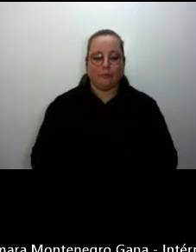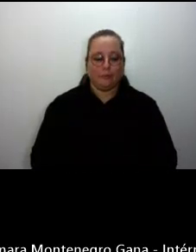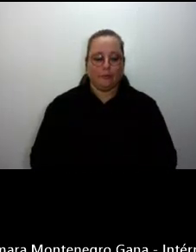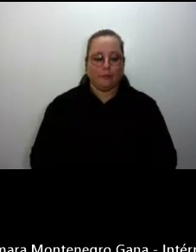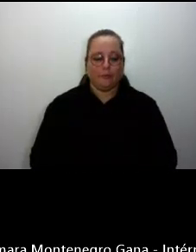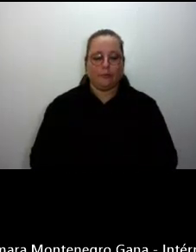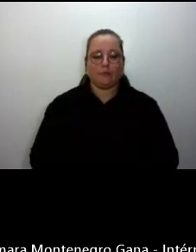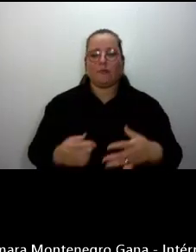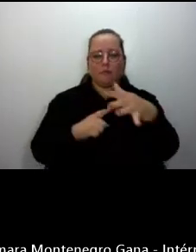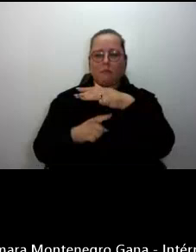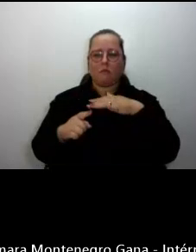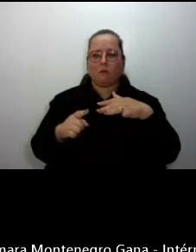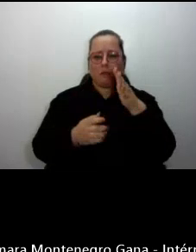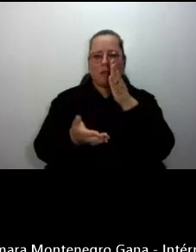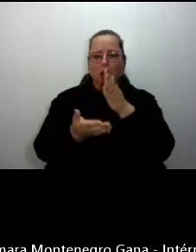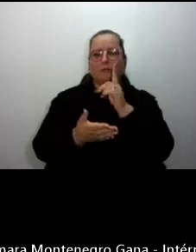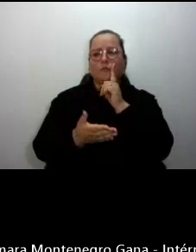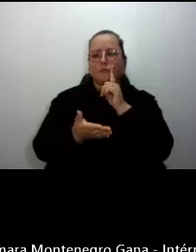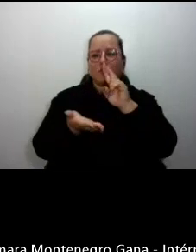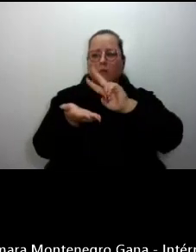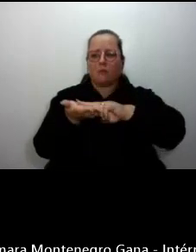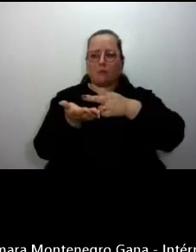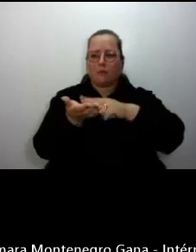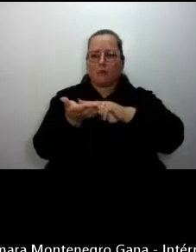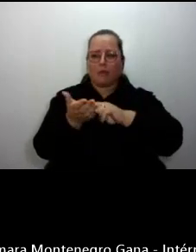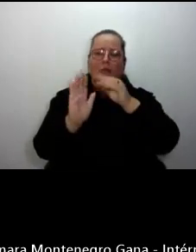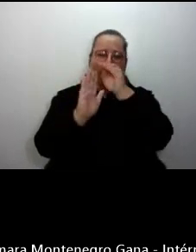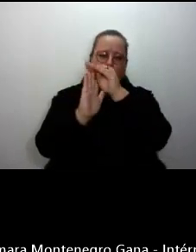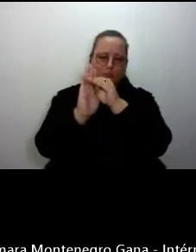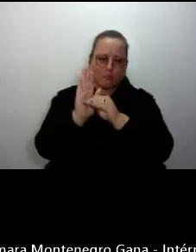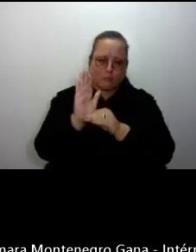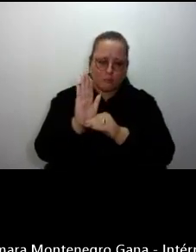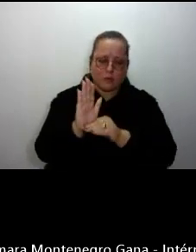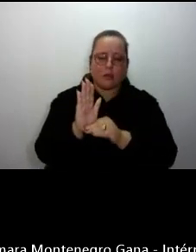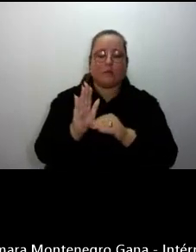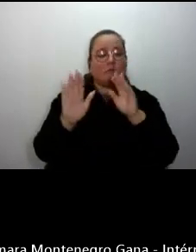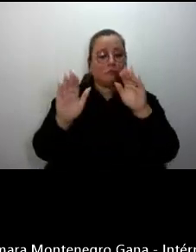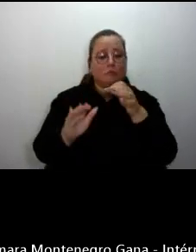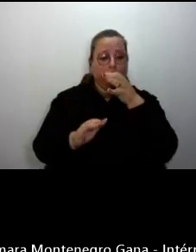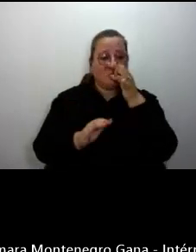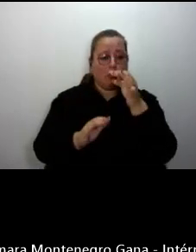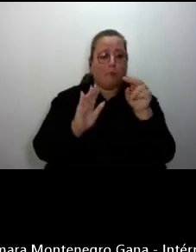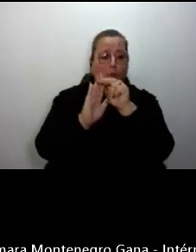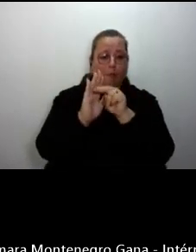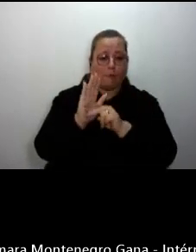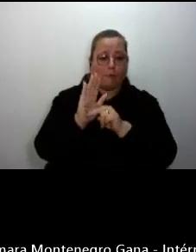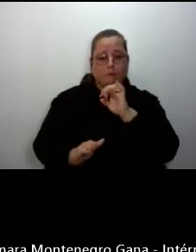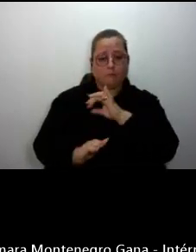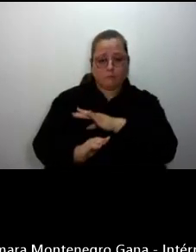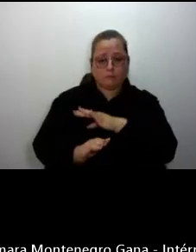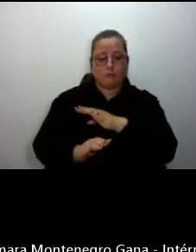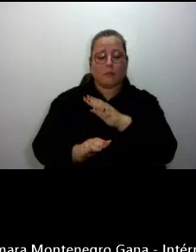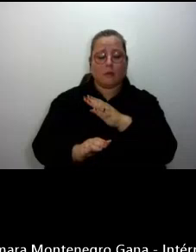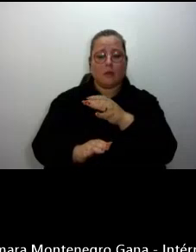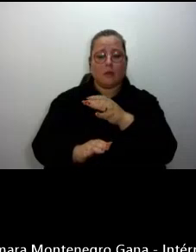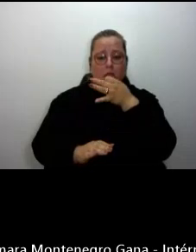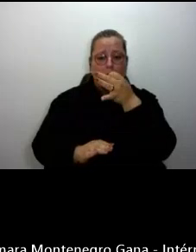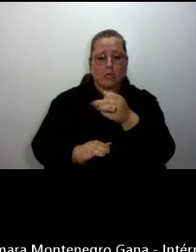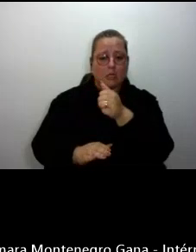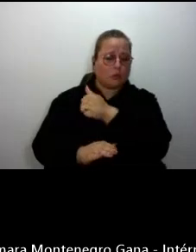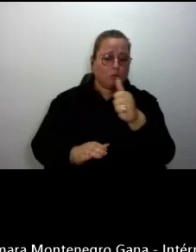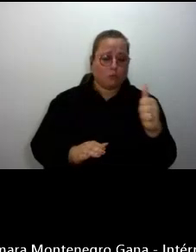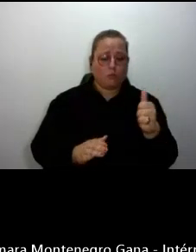¿En qué situaciones es necesario implementar un PAEC, ¿verdad? Como les decía, la normativa chilena apunta que todos los